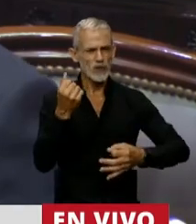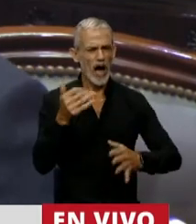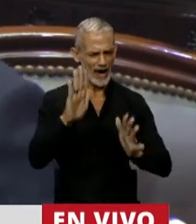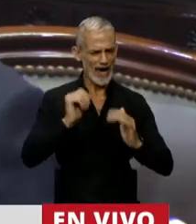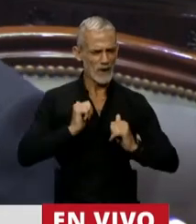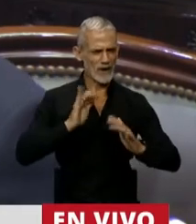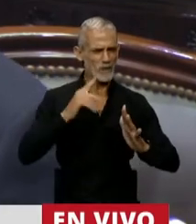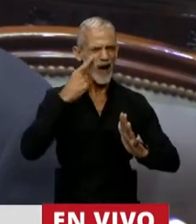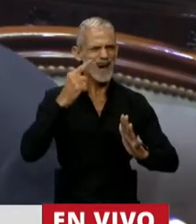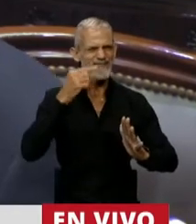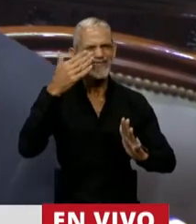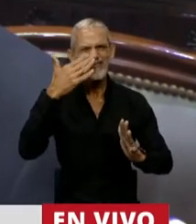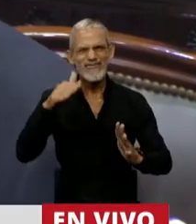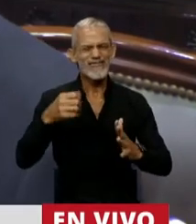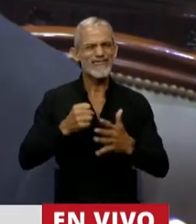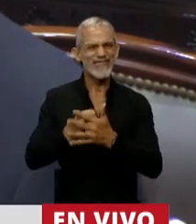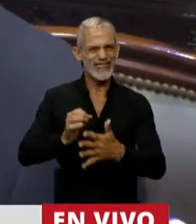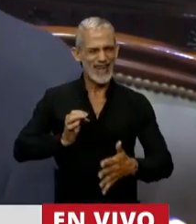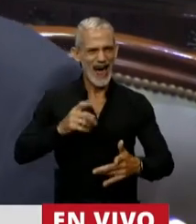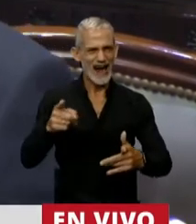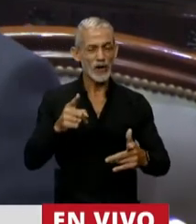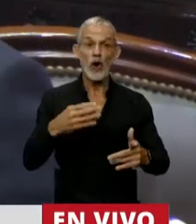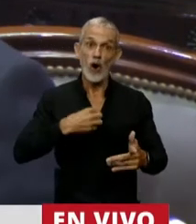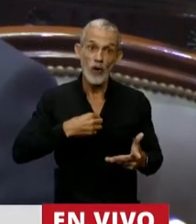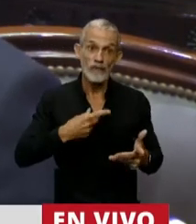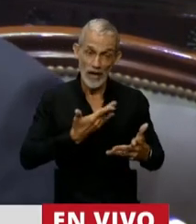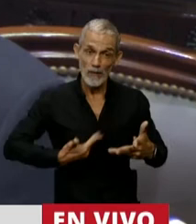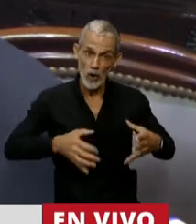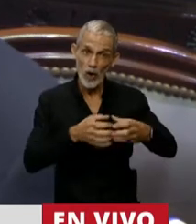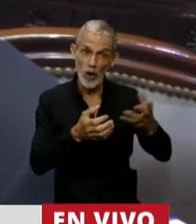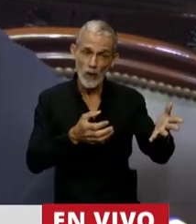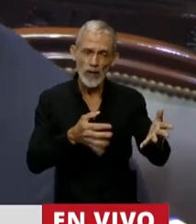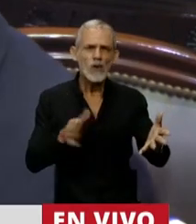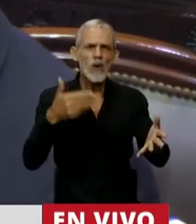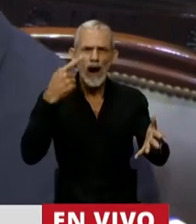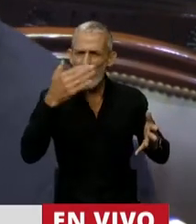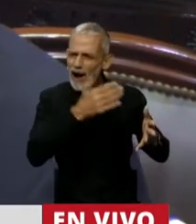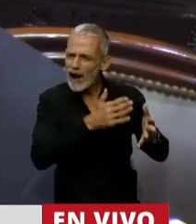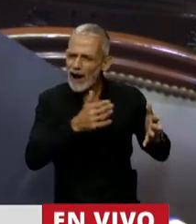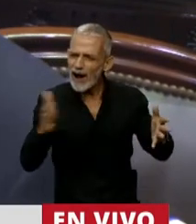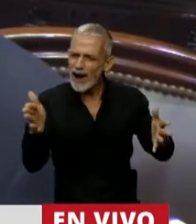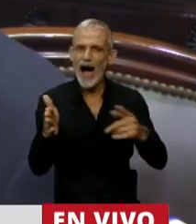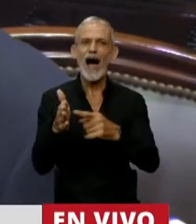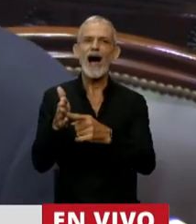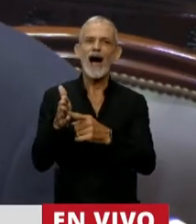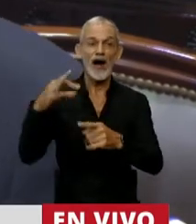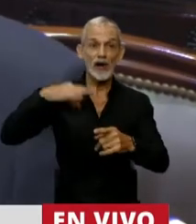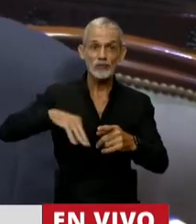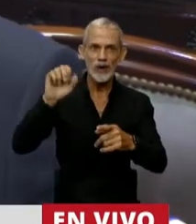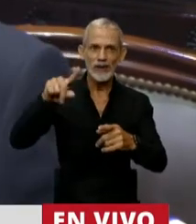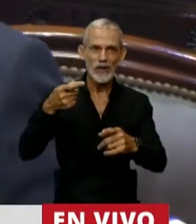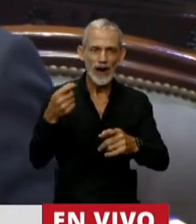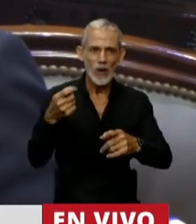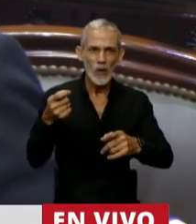a ver a fin de año que confiemos en el oficialismo porque vamos a ver a fin de año que los haberes de los jubilados